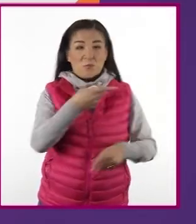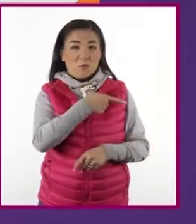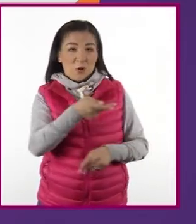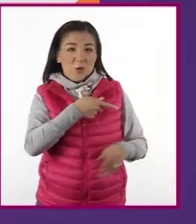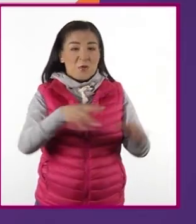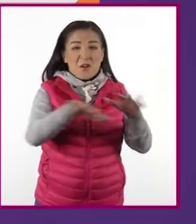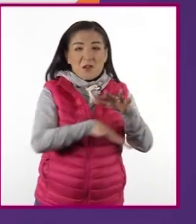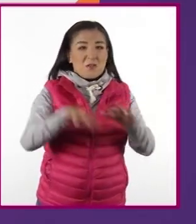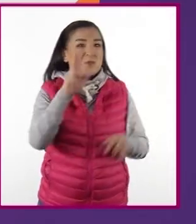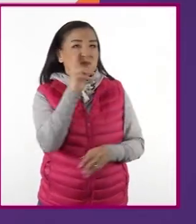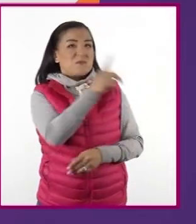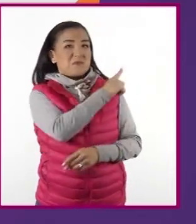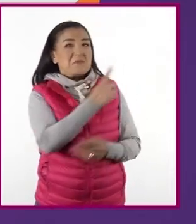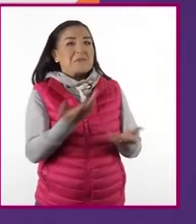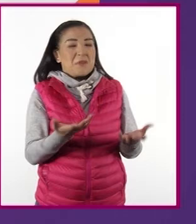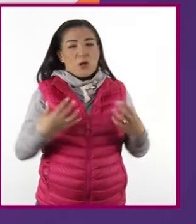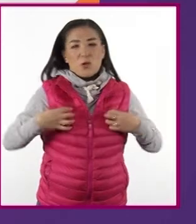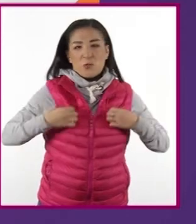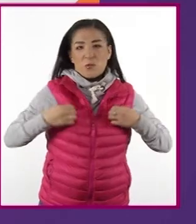¿Cómo es su vestimenta?